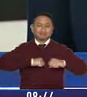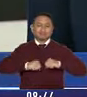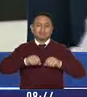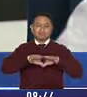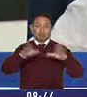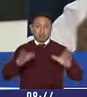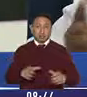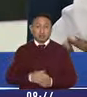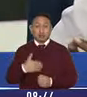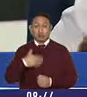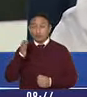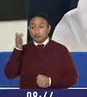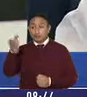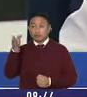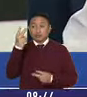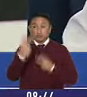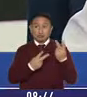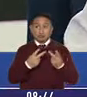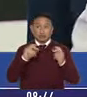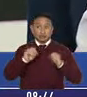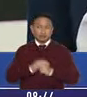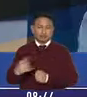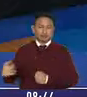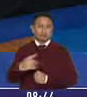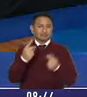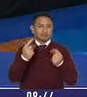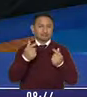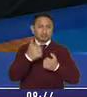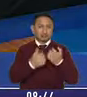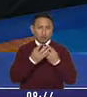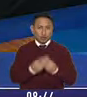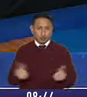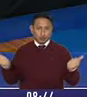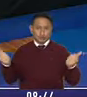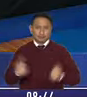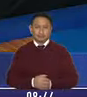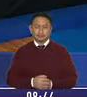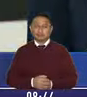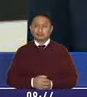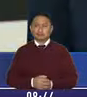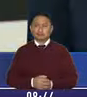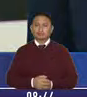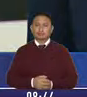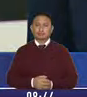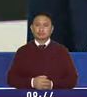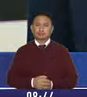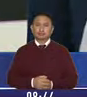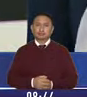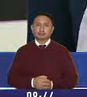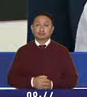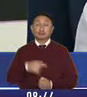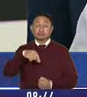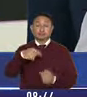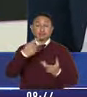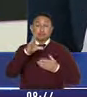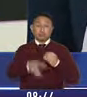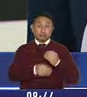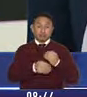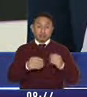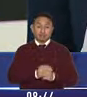escritorio, sino en el territorio, para dar respuestas y resolver las distintas necesidades que tiene la ciudadanía de Pichincha. Y además,